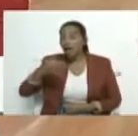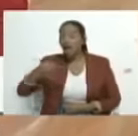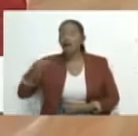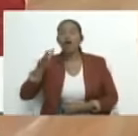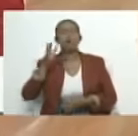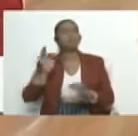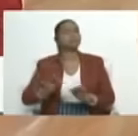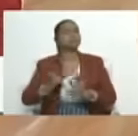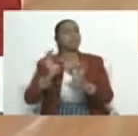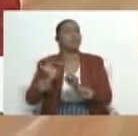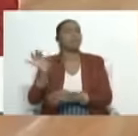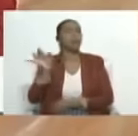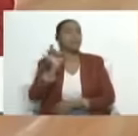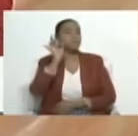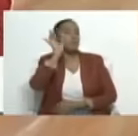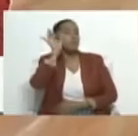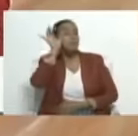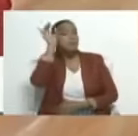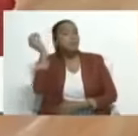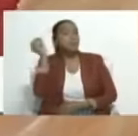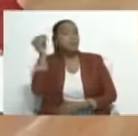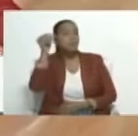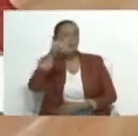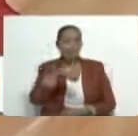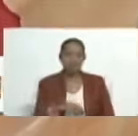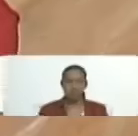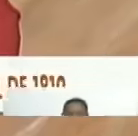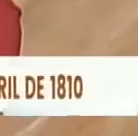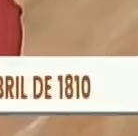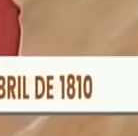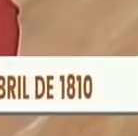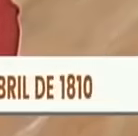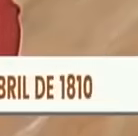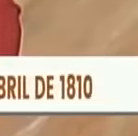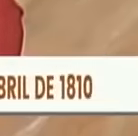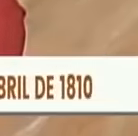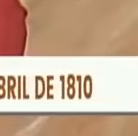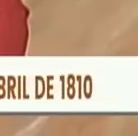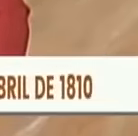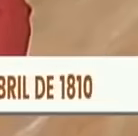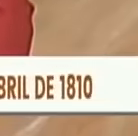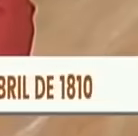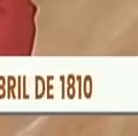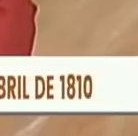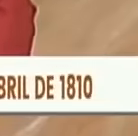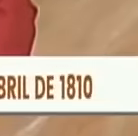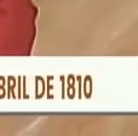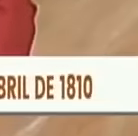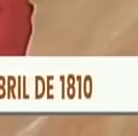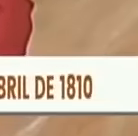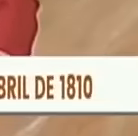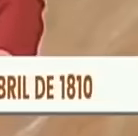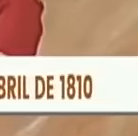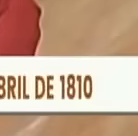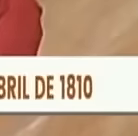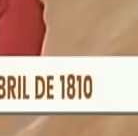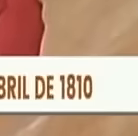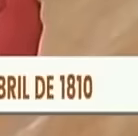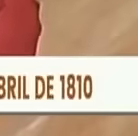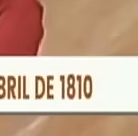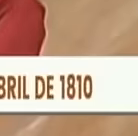al final. Entonces, nosotros estamos preparados. Y nuestro presidente Nicolás Maduro,